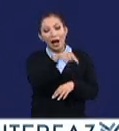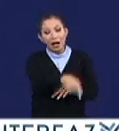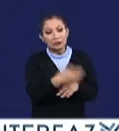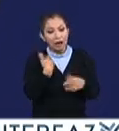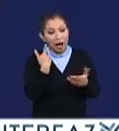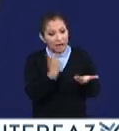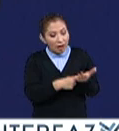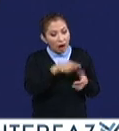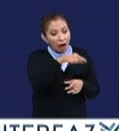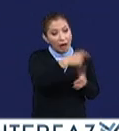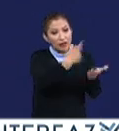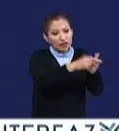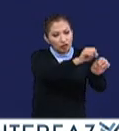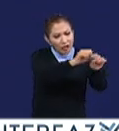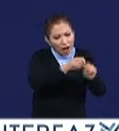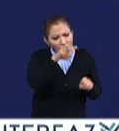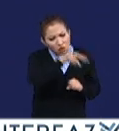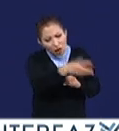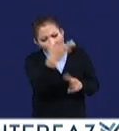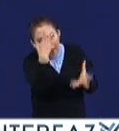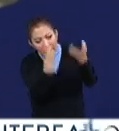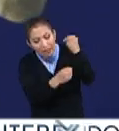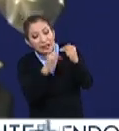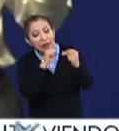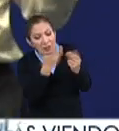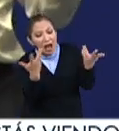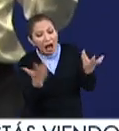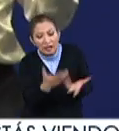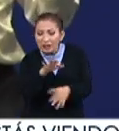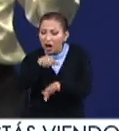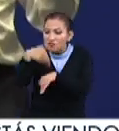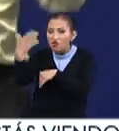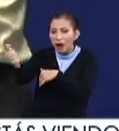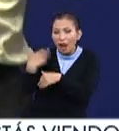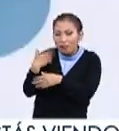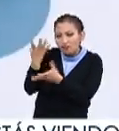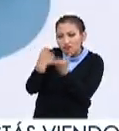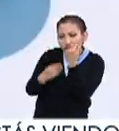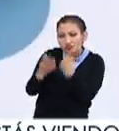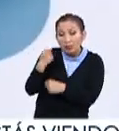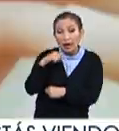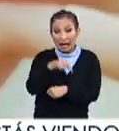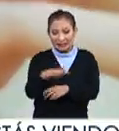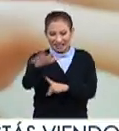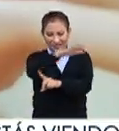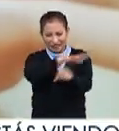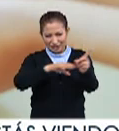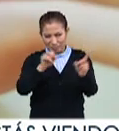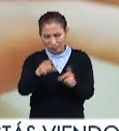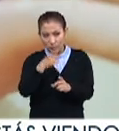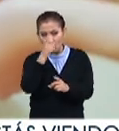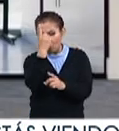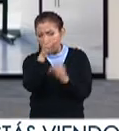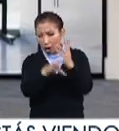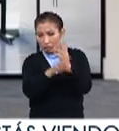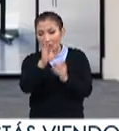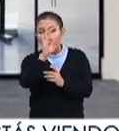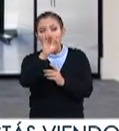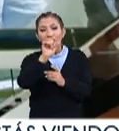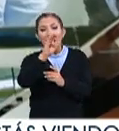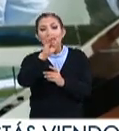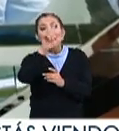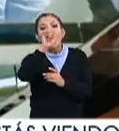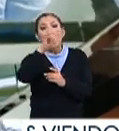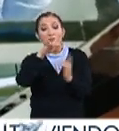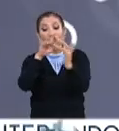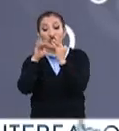que están pasando dentro del aula, donde uno aprende y también aprende afuera del aula. En este contexto se puede destacar los Fab Labs,